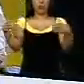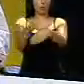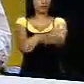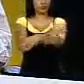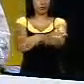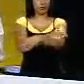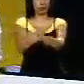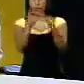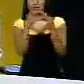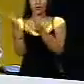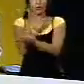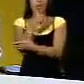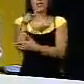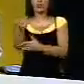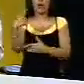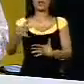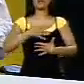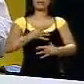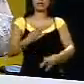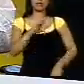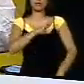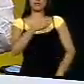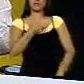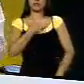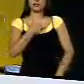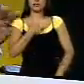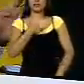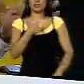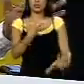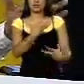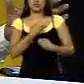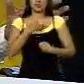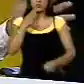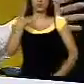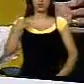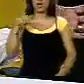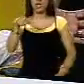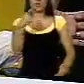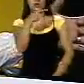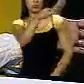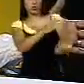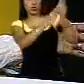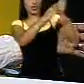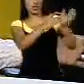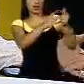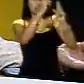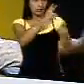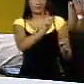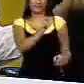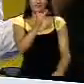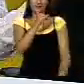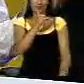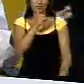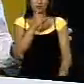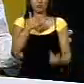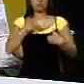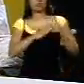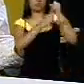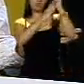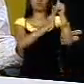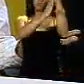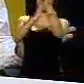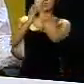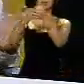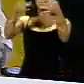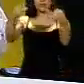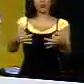mira, la tarjeta no es única, la tarjeta es una tarjeta unitaria, o sea, tenemos una tarjeta para todos, pero cada quien tiene su tarjeta.